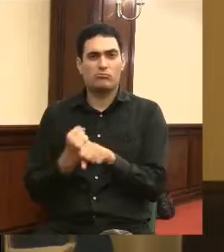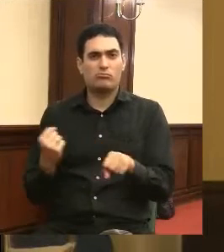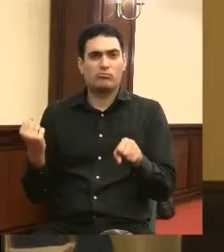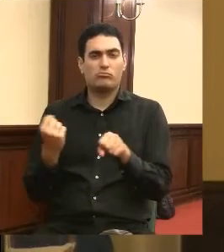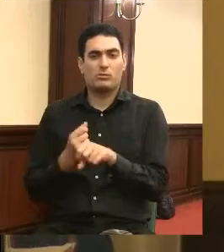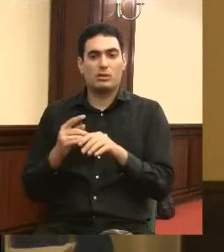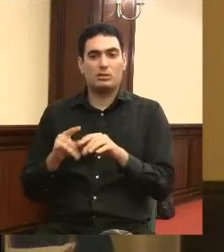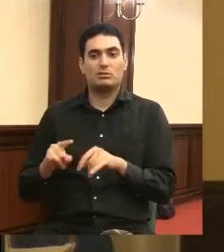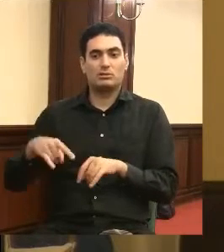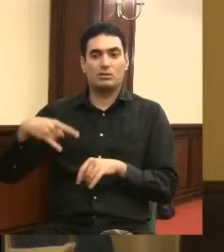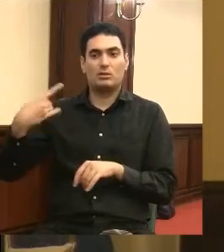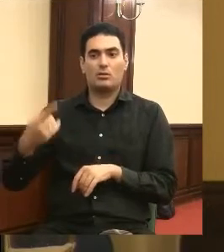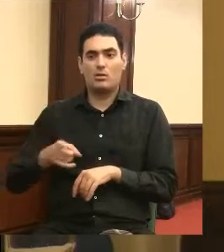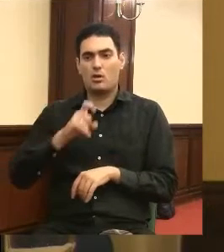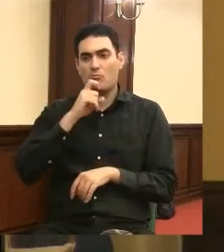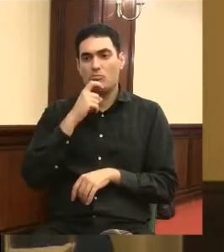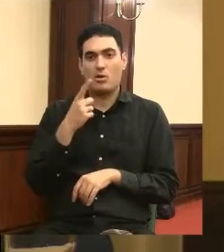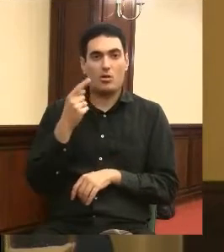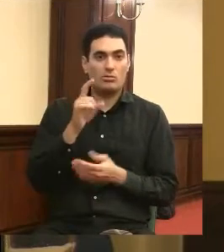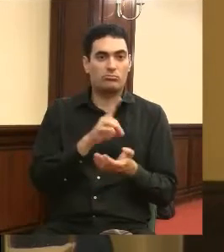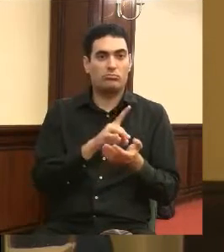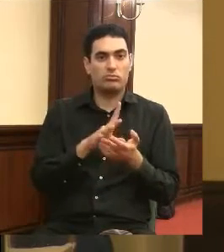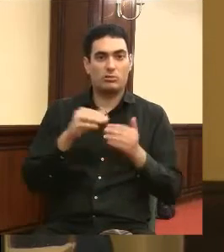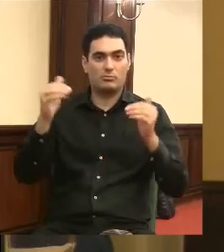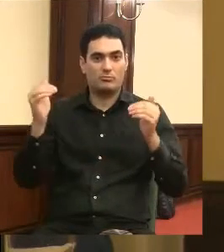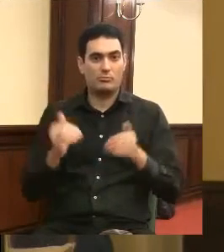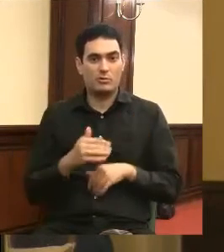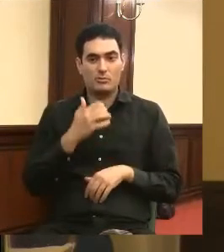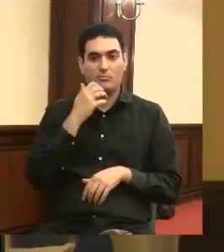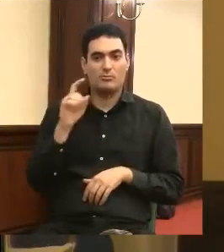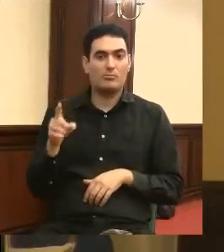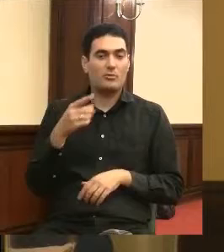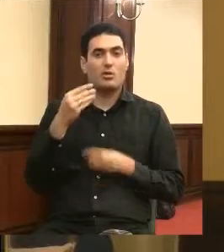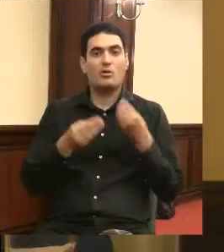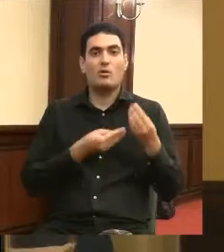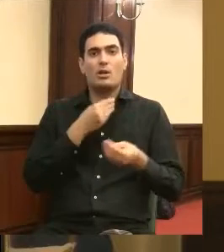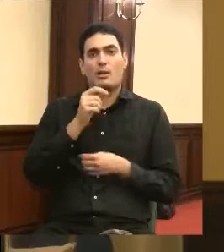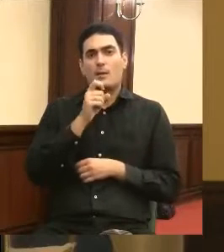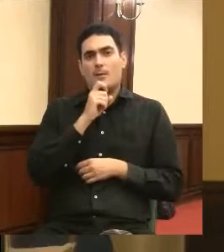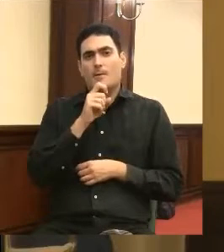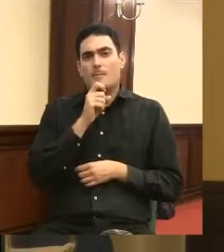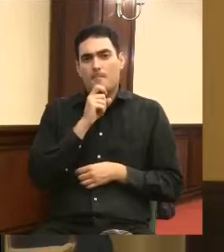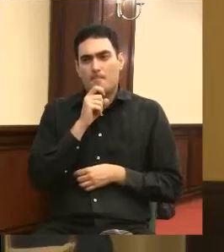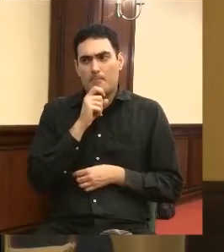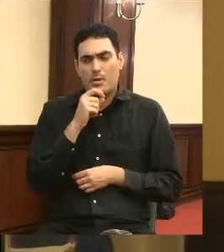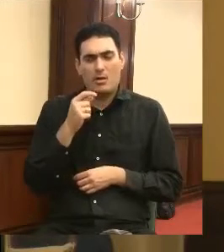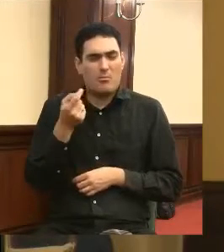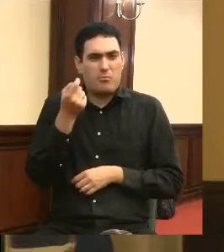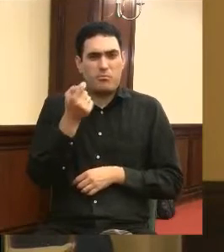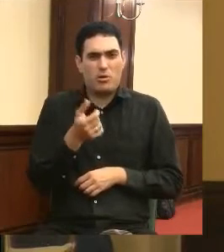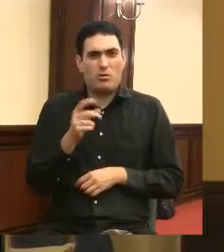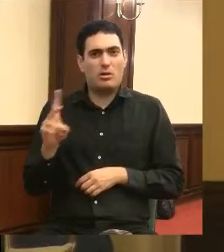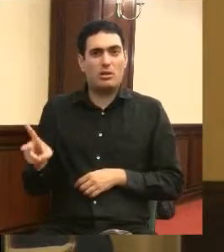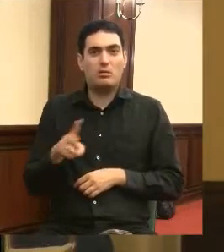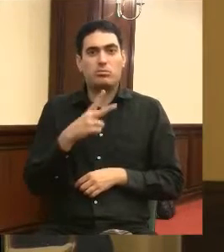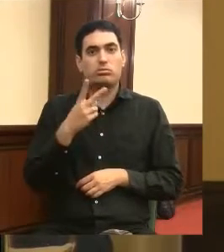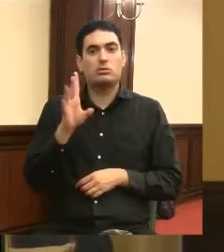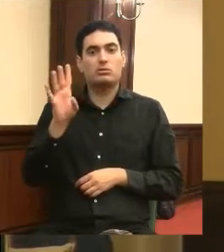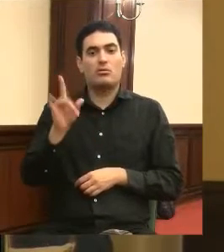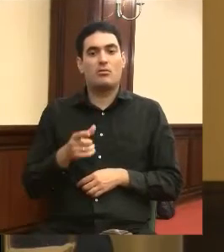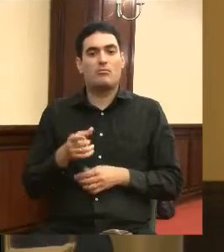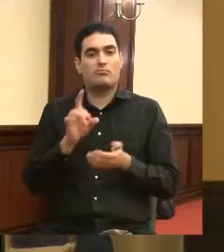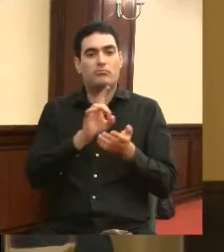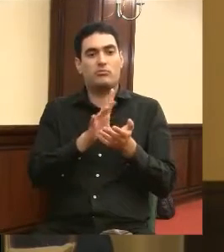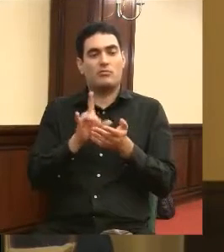horas trabajadas, y la externa en cuanto a la disminución de costes de despido. Y aunque las primeras han sido utilizadas relativamente poco,